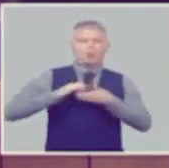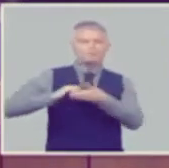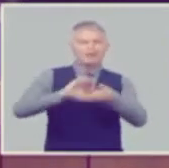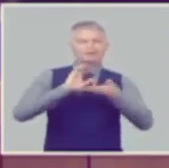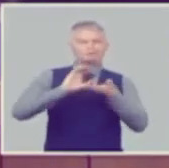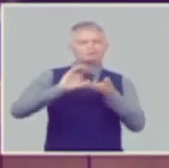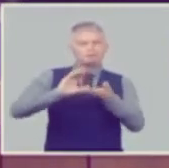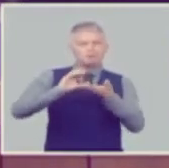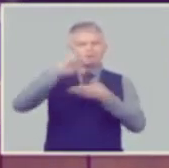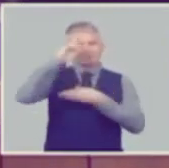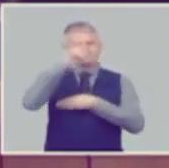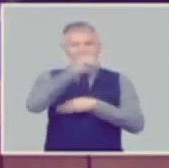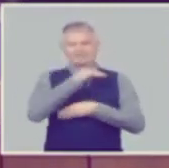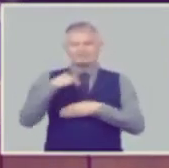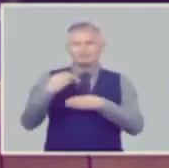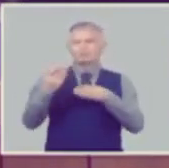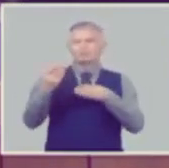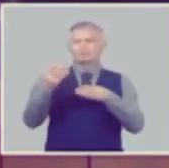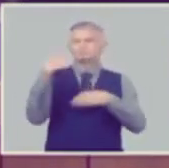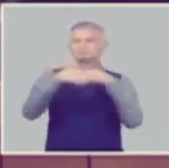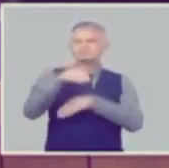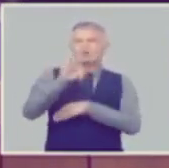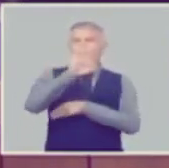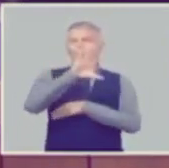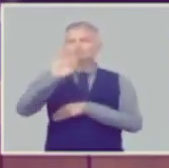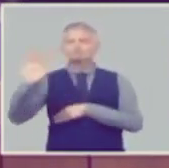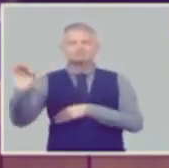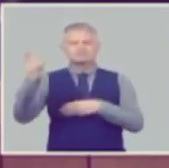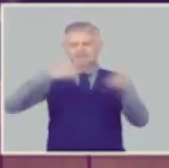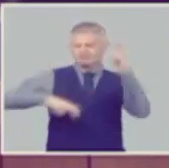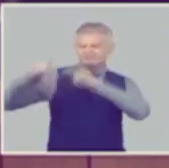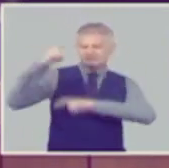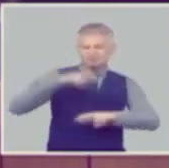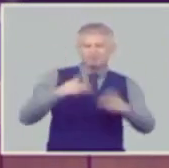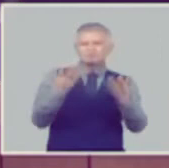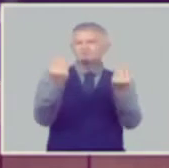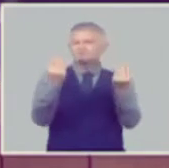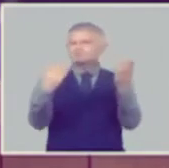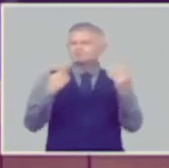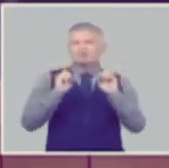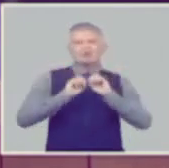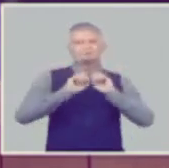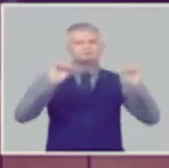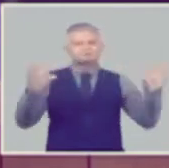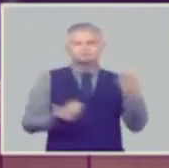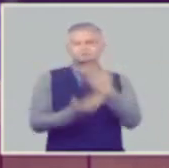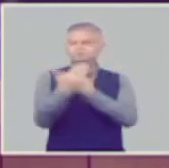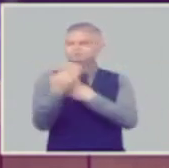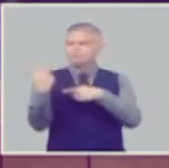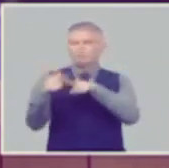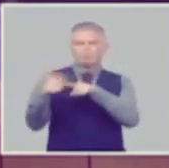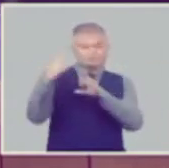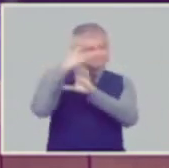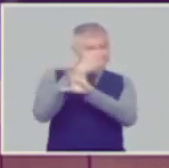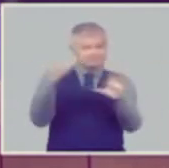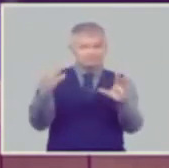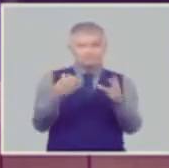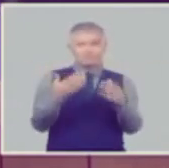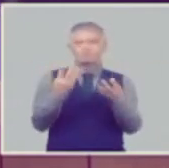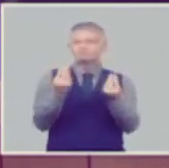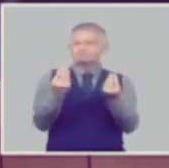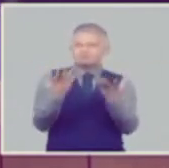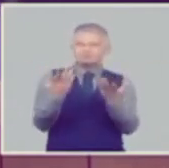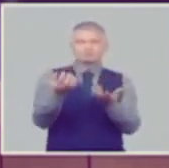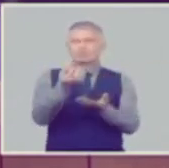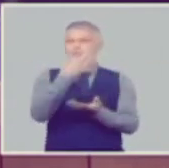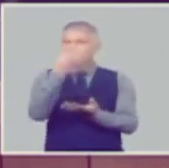800 investigaciones que han generado cientos de publicaciones científicas. Más de una docena de biofármacos cubanos se emplean